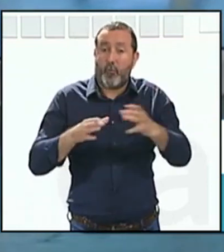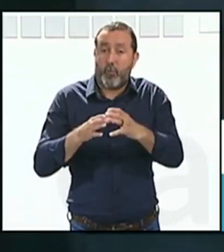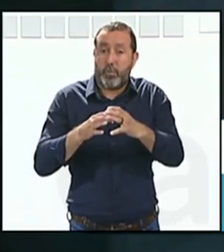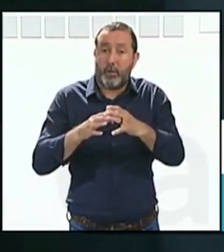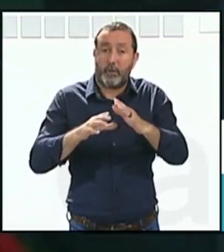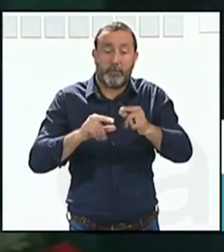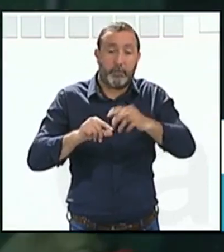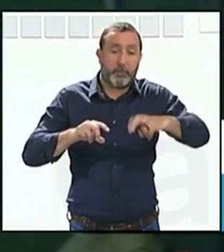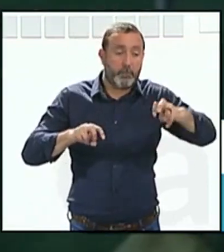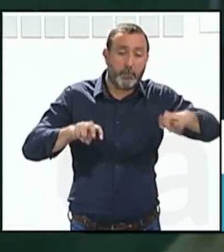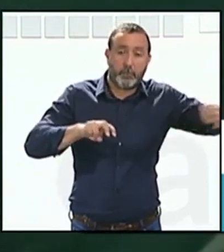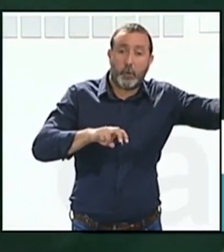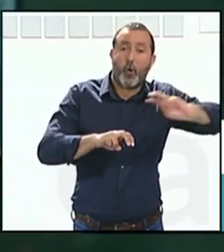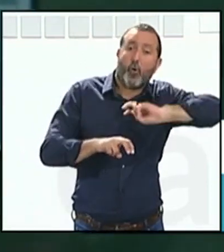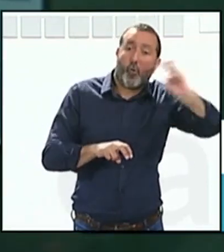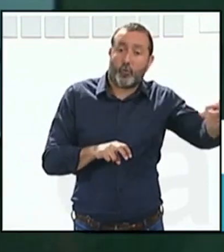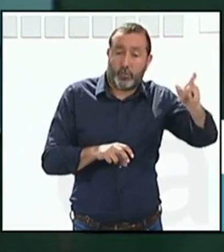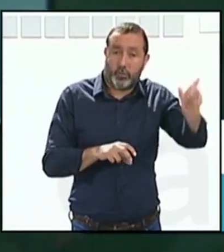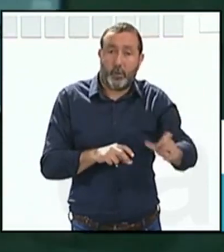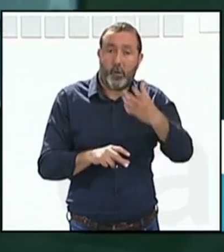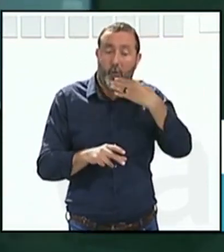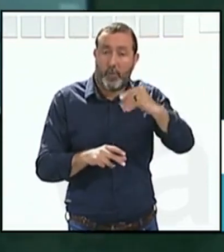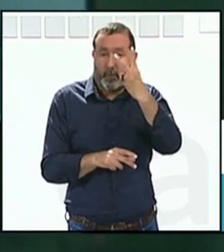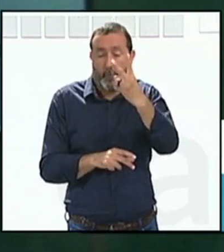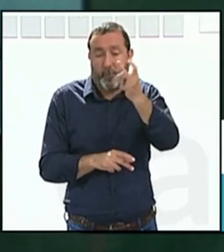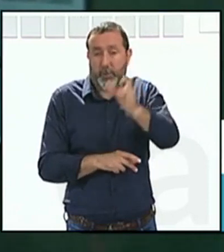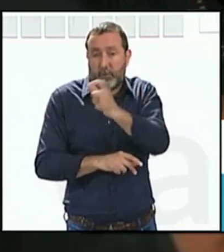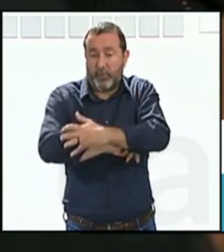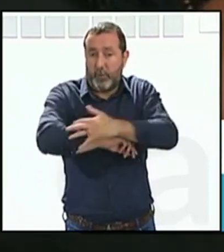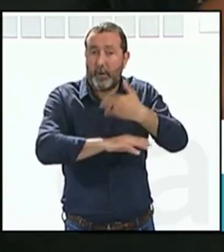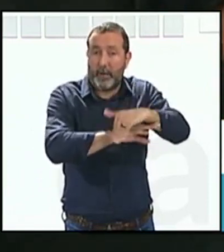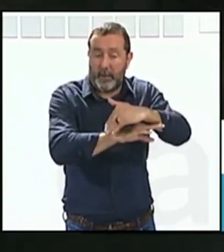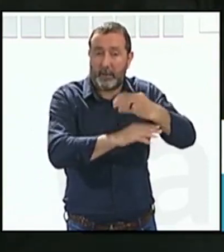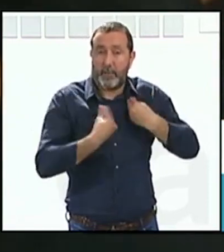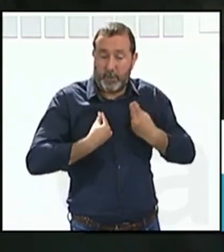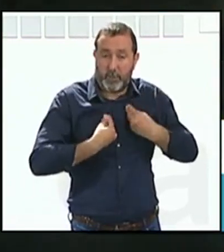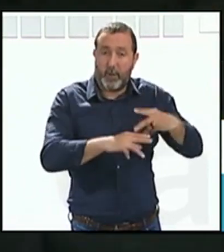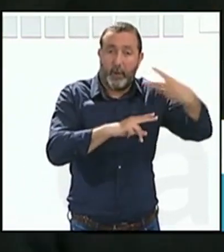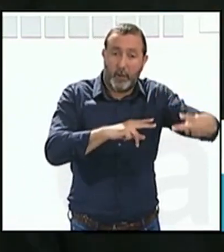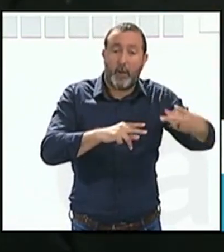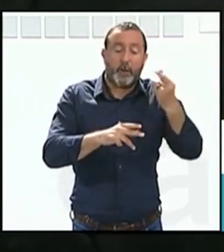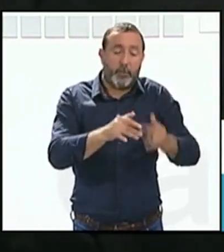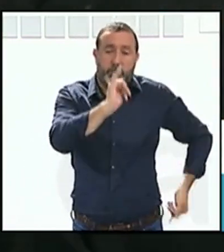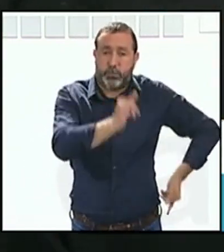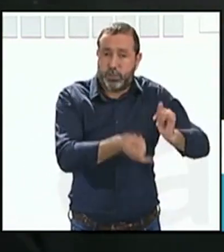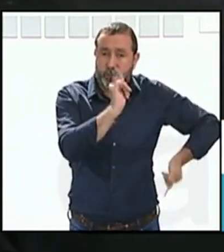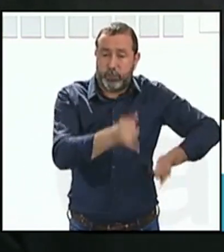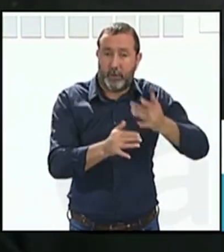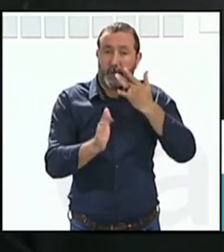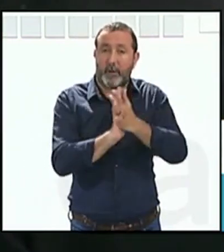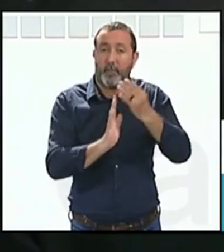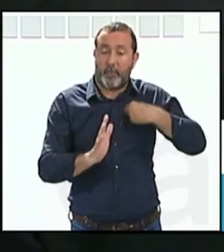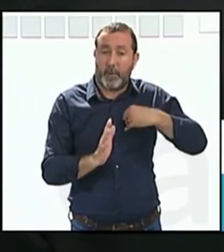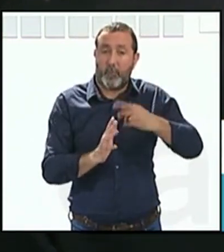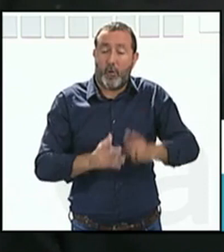desplazó unos metros hacia el lugar en el que se encontraban otros dos sin techo a los que presuntamente agredieron llegando uno de los menores a hacerlo con